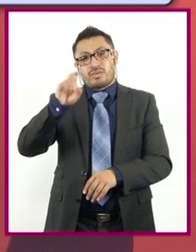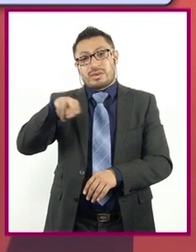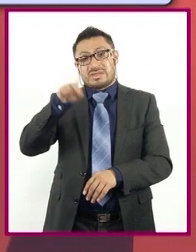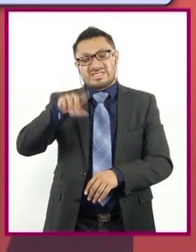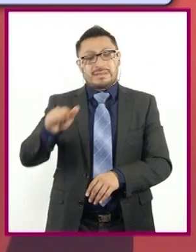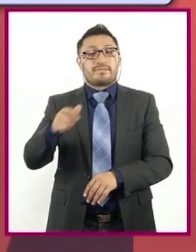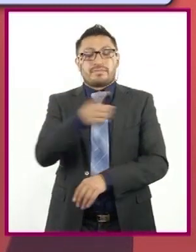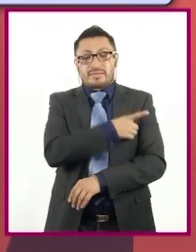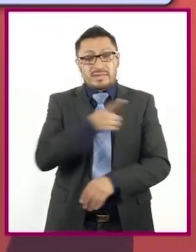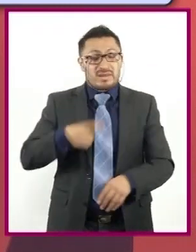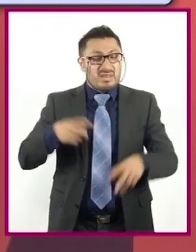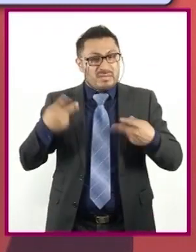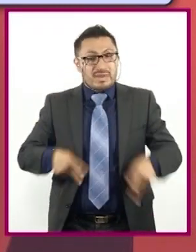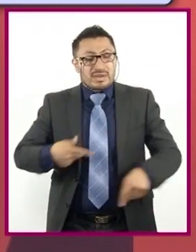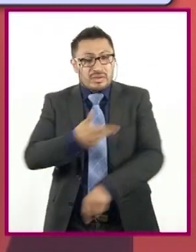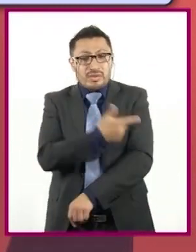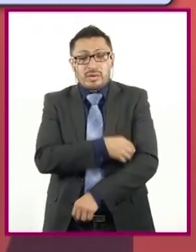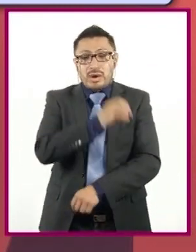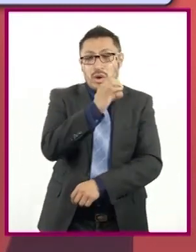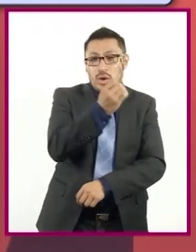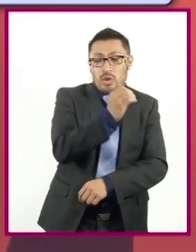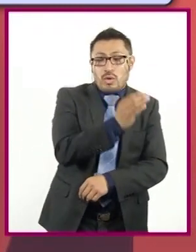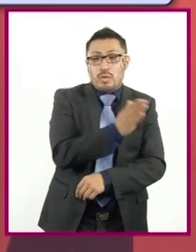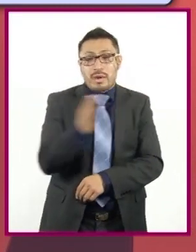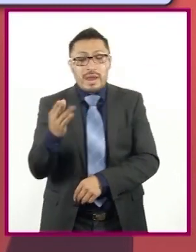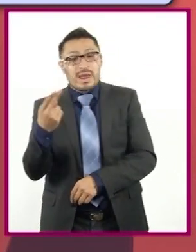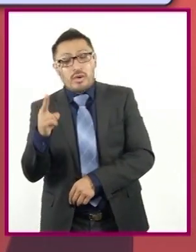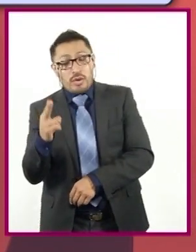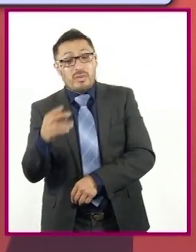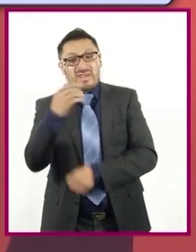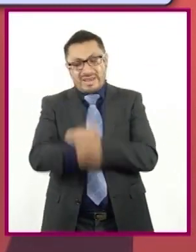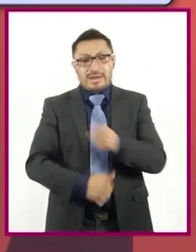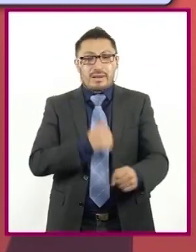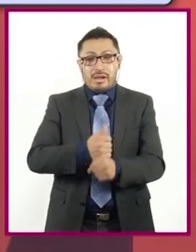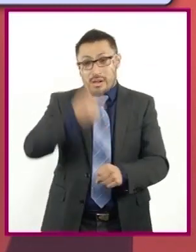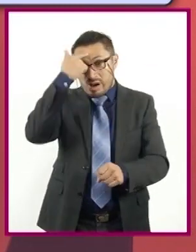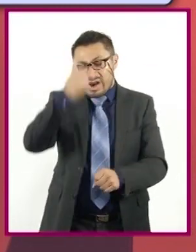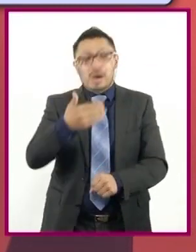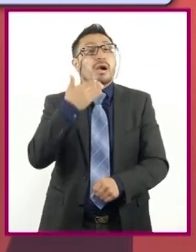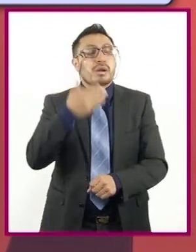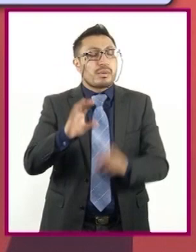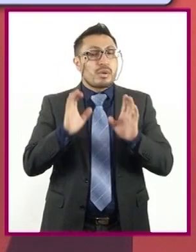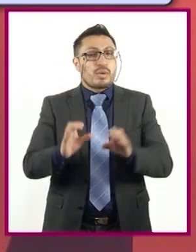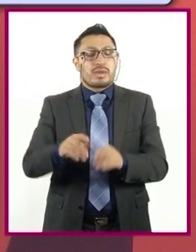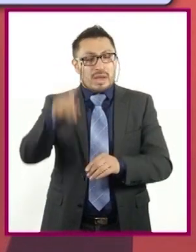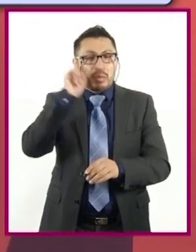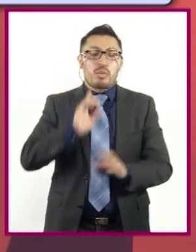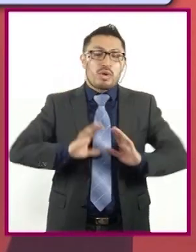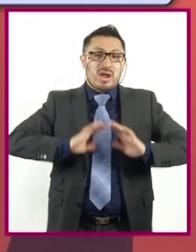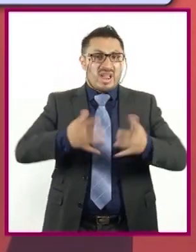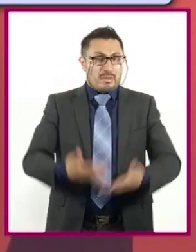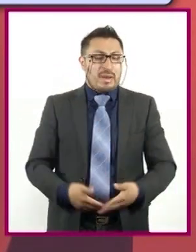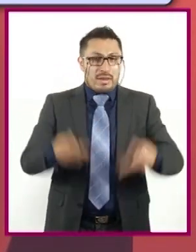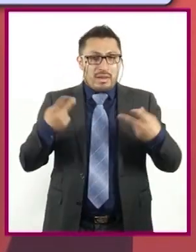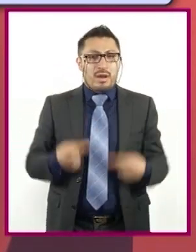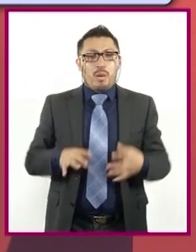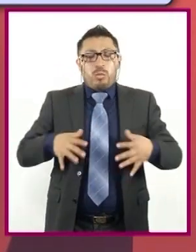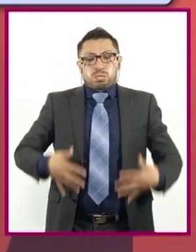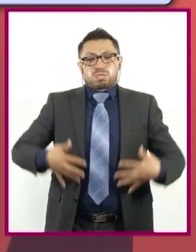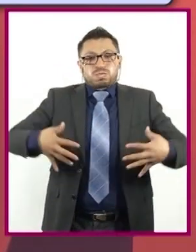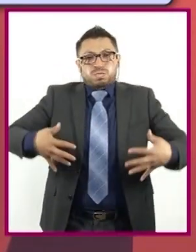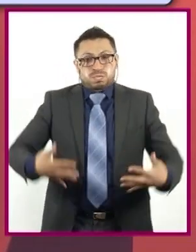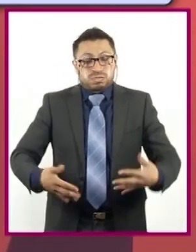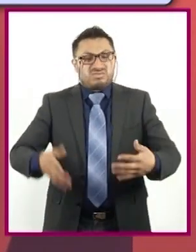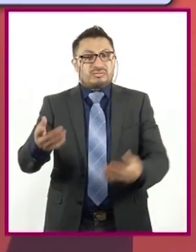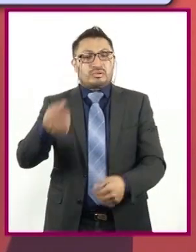de cada año para que cuente con los anticuerpos de la enfermedad a tiempo. Mujeres embarazadas, personas con obesidad, con